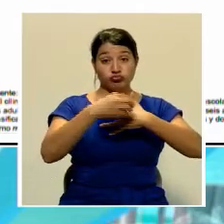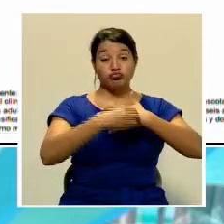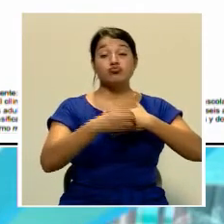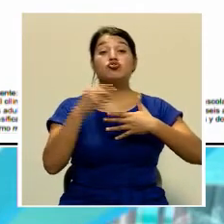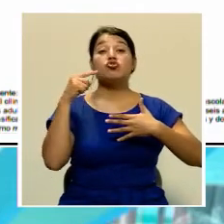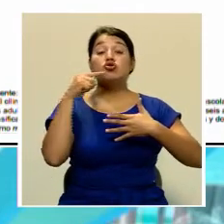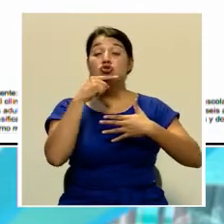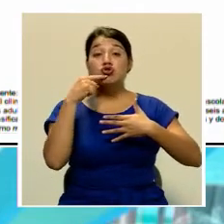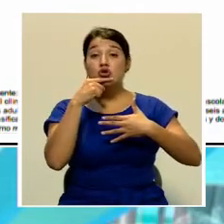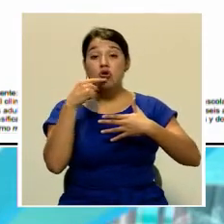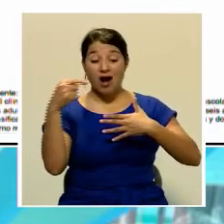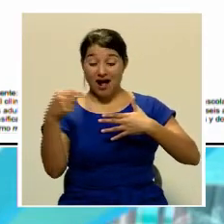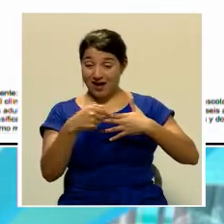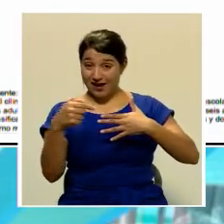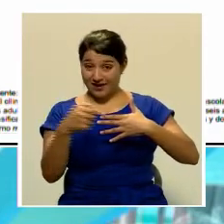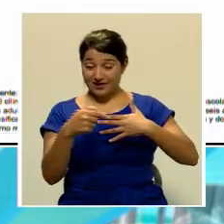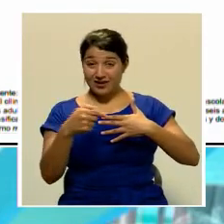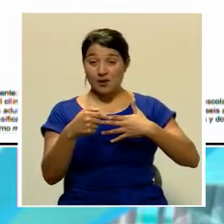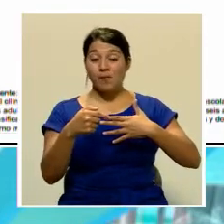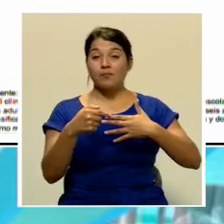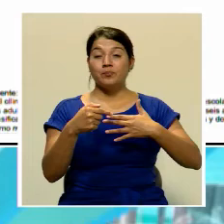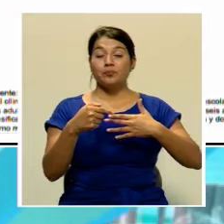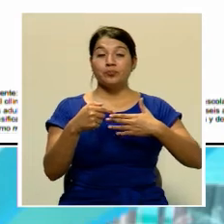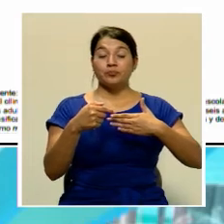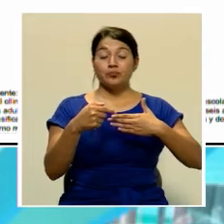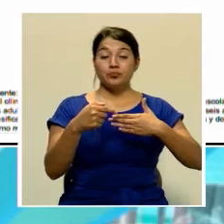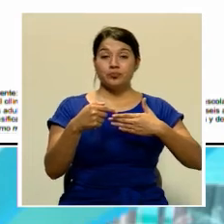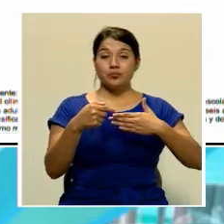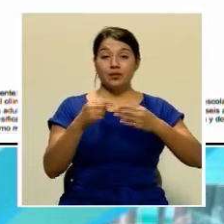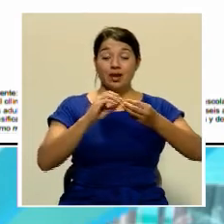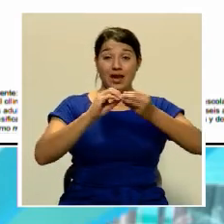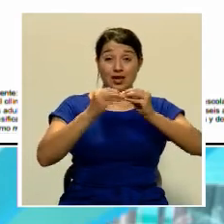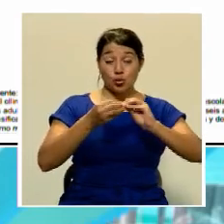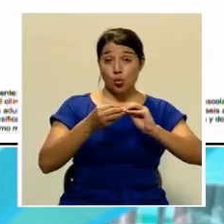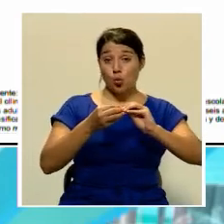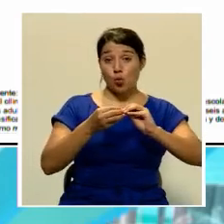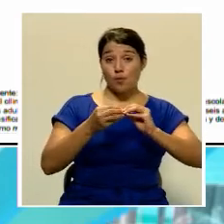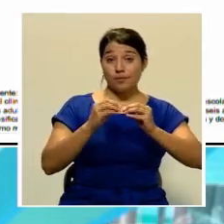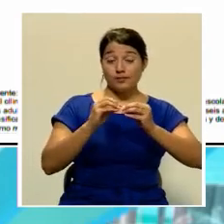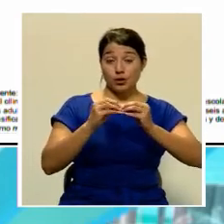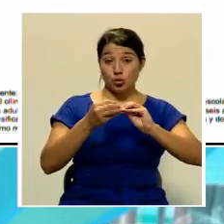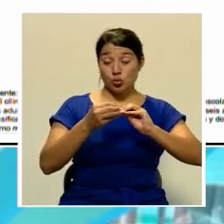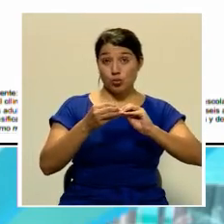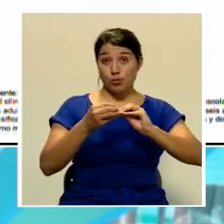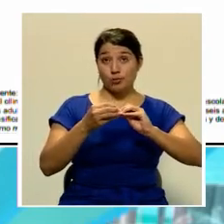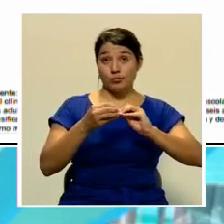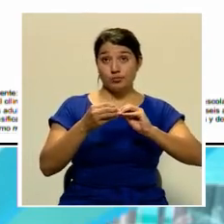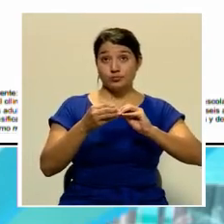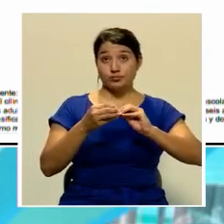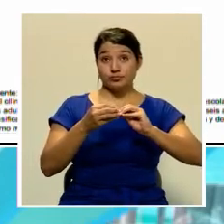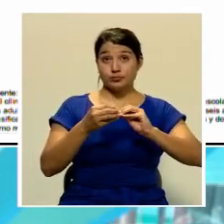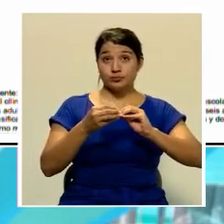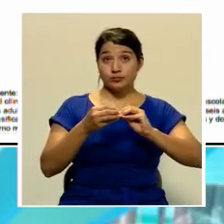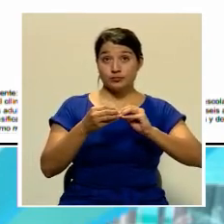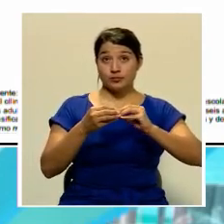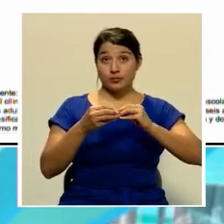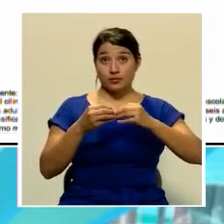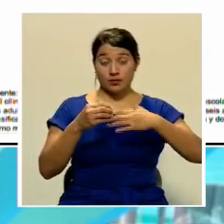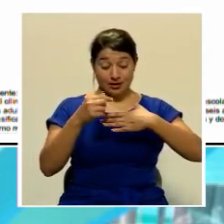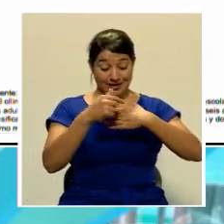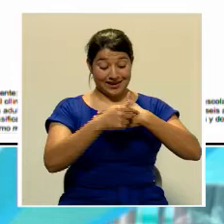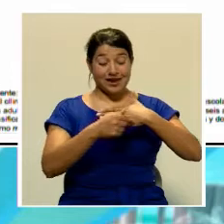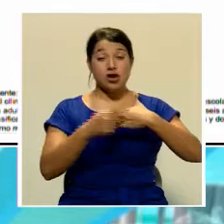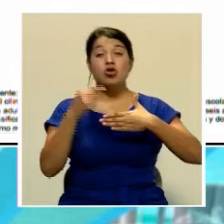o la cantidad de años educativos, digamos, del nivel de instrucción de las personas adultas en el hogar es más